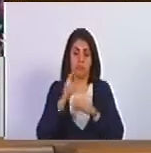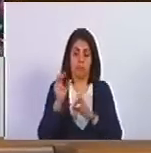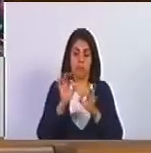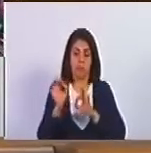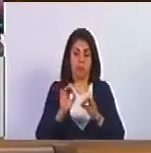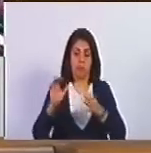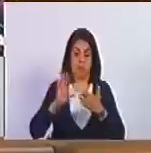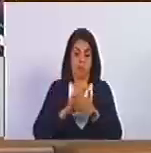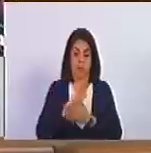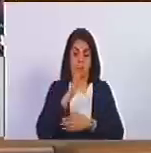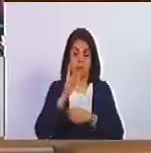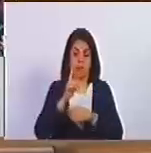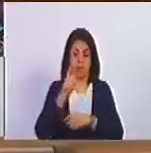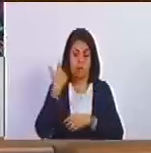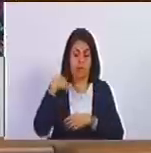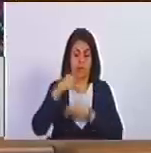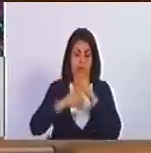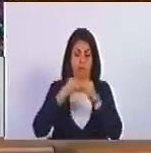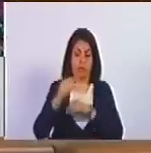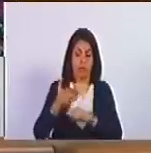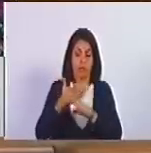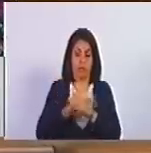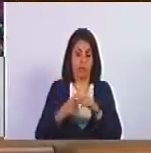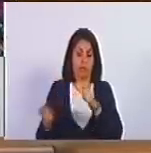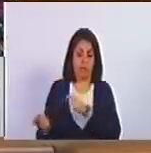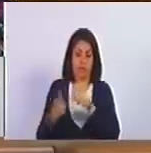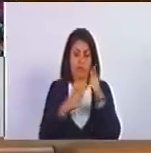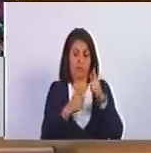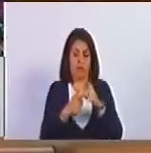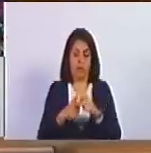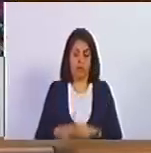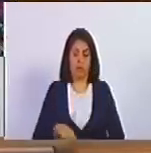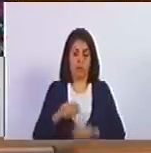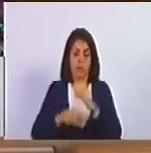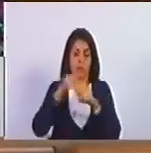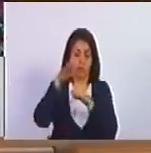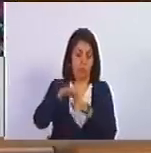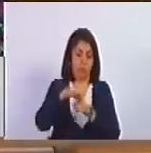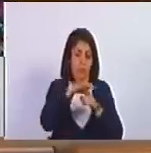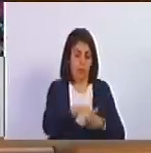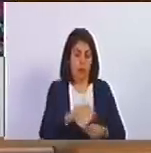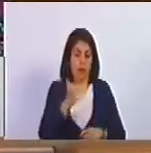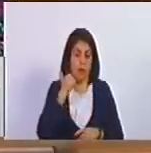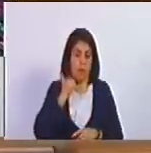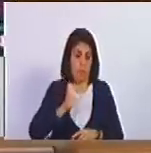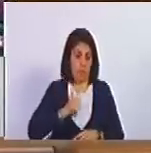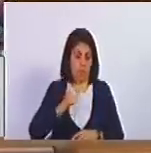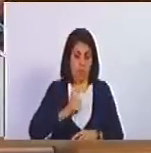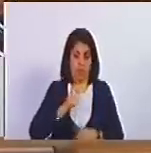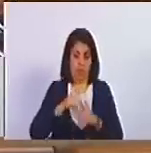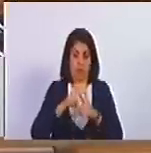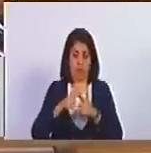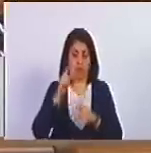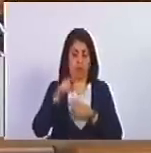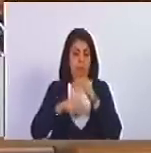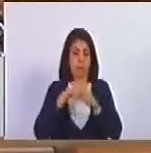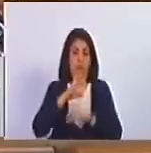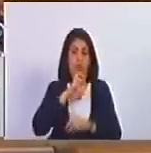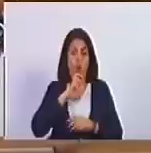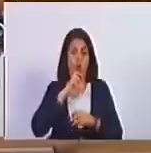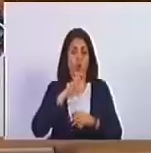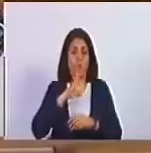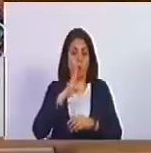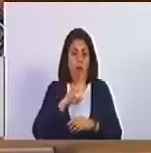la alícuota del impuesto a la extracción, explotación y aprovechamiento de los minerales